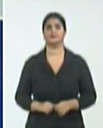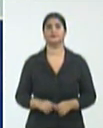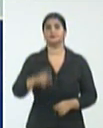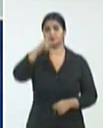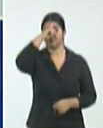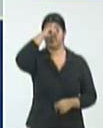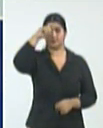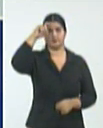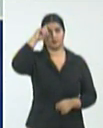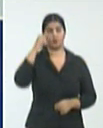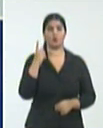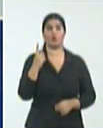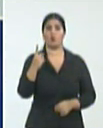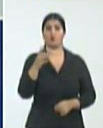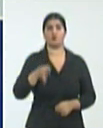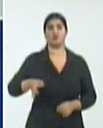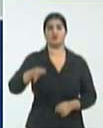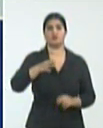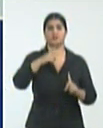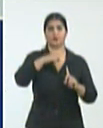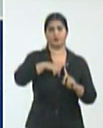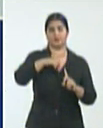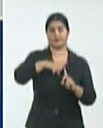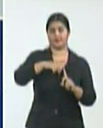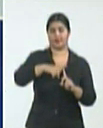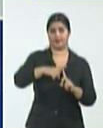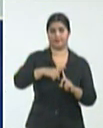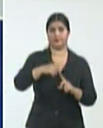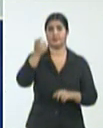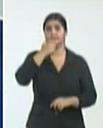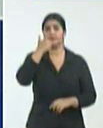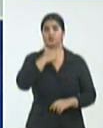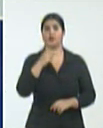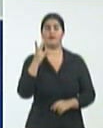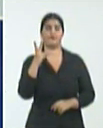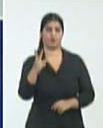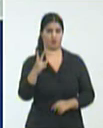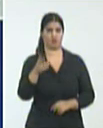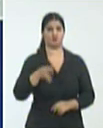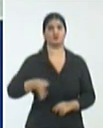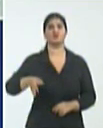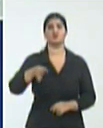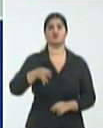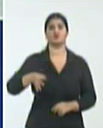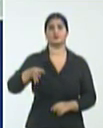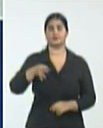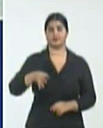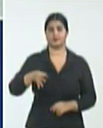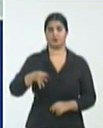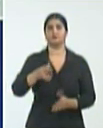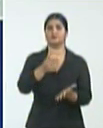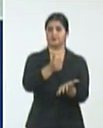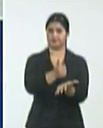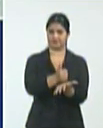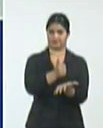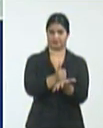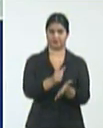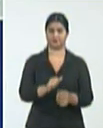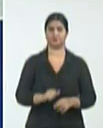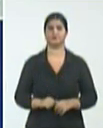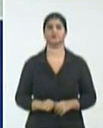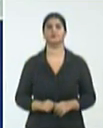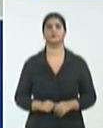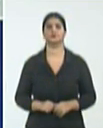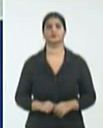Trinidad, los 2 de Ciego de Ávila, del municipio Ciego de Ávila, 3